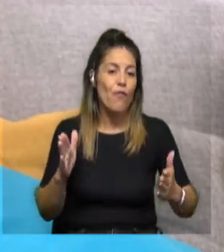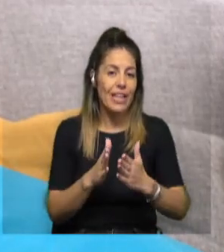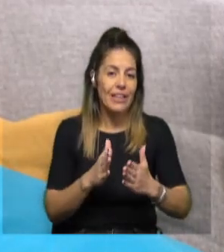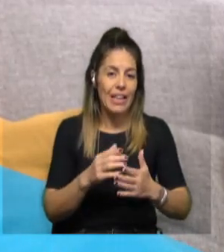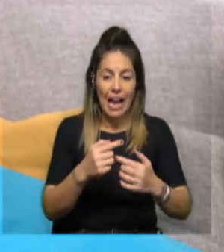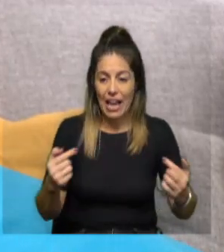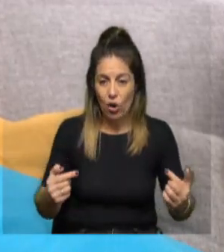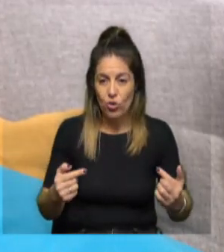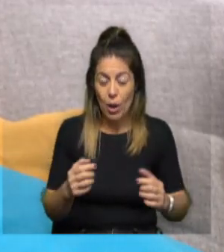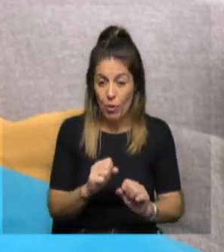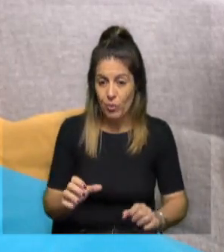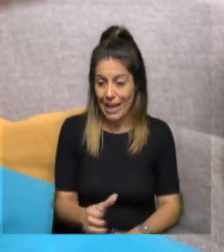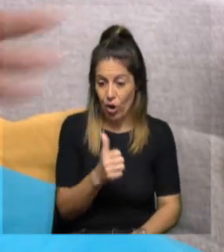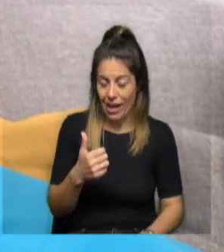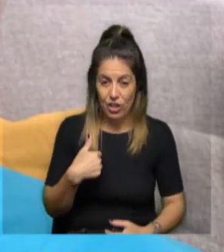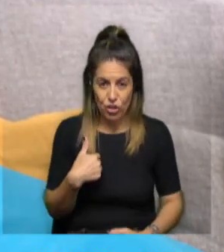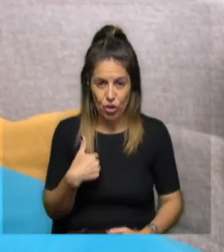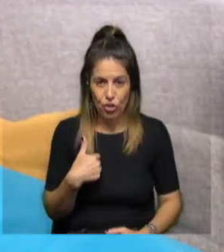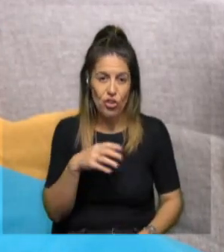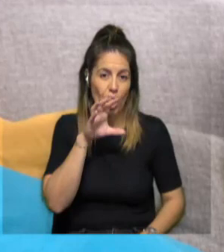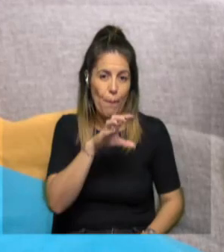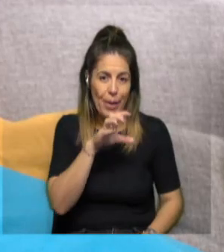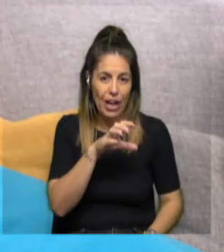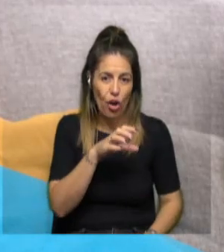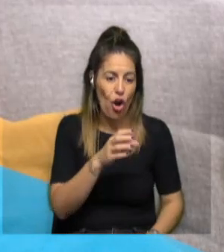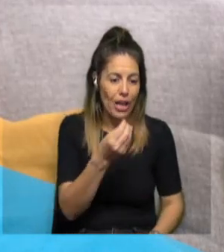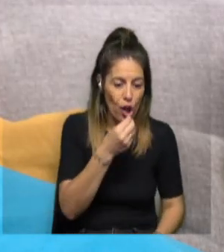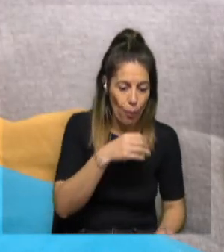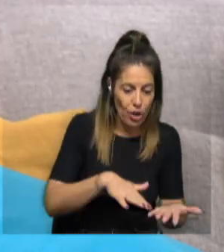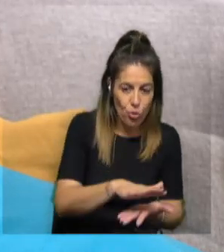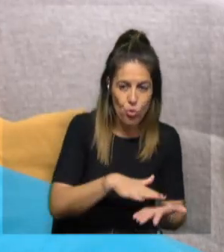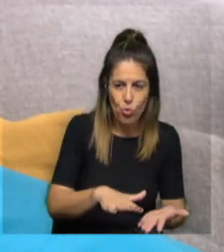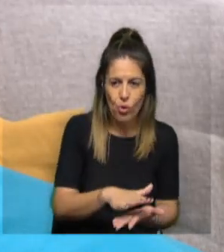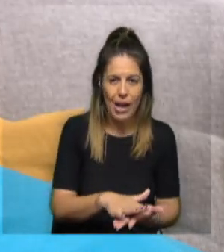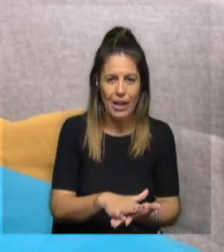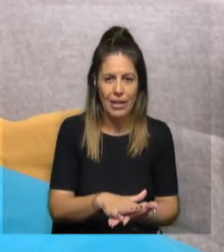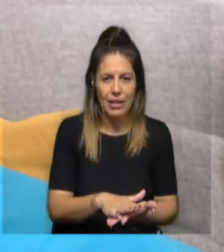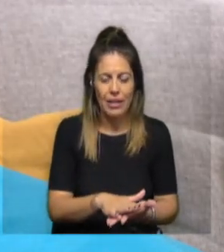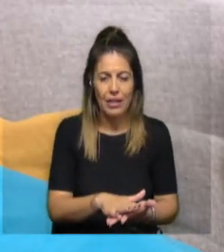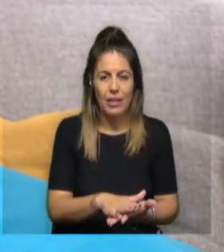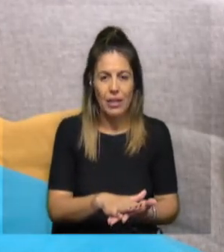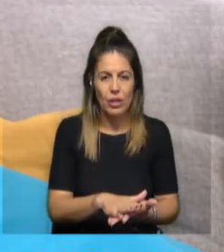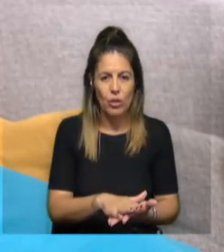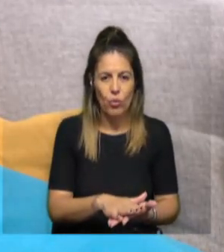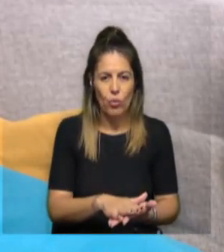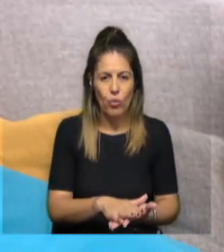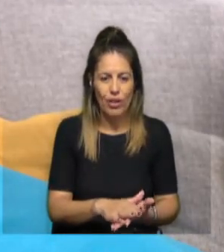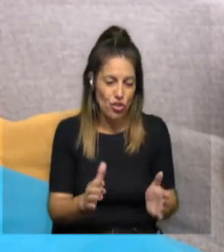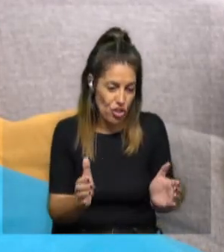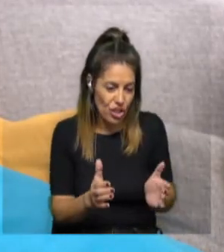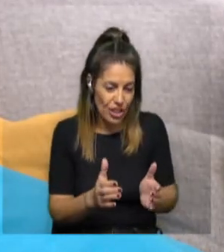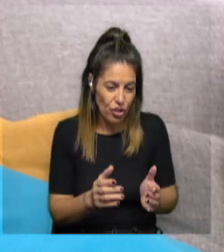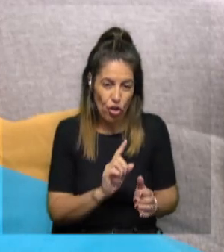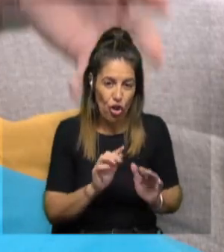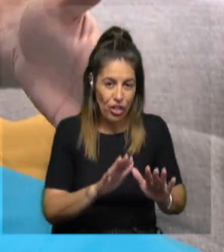posibilidad de que los gane yo. Entonces, hay perros que comen en un lugar de una manera que, en teoría, cuando son cachorros no los